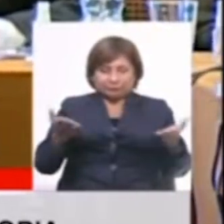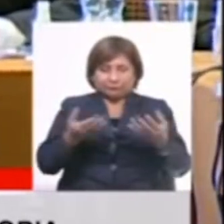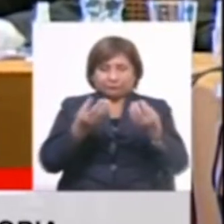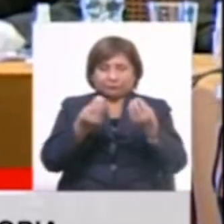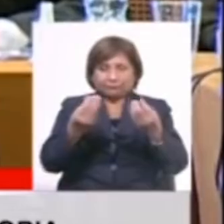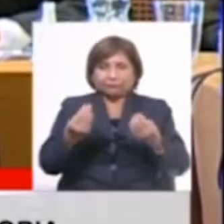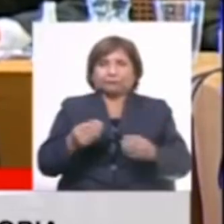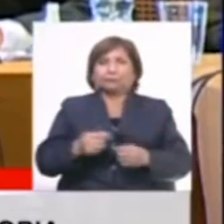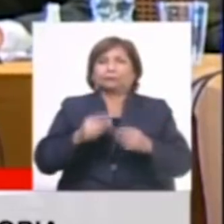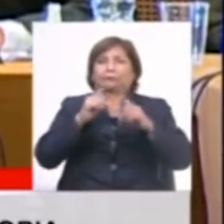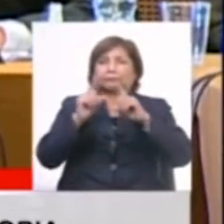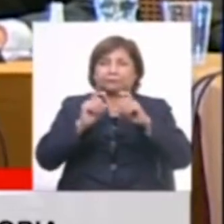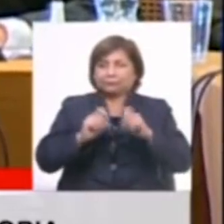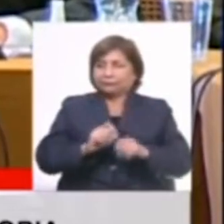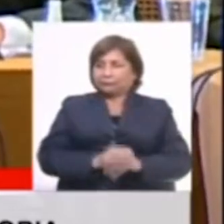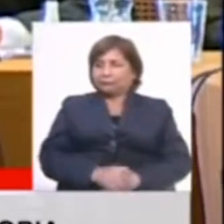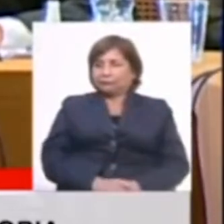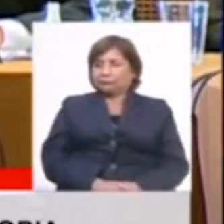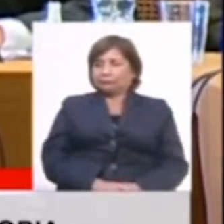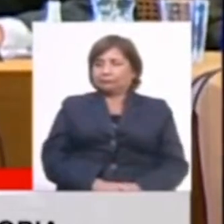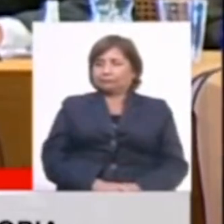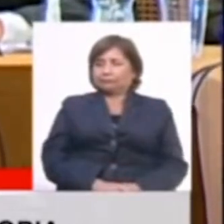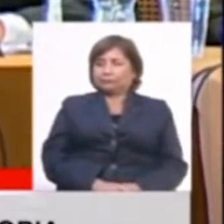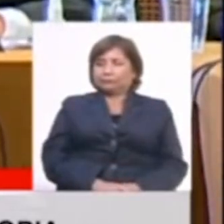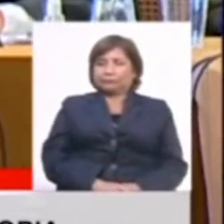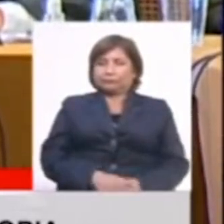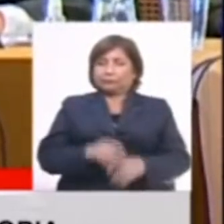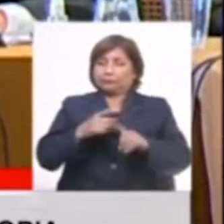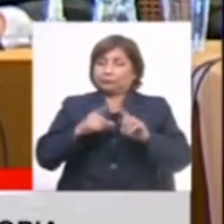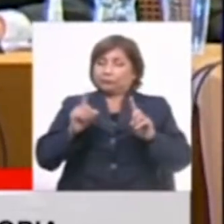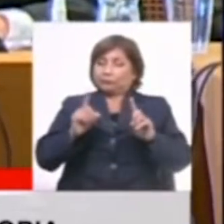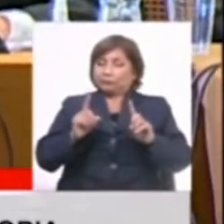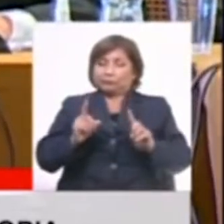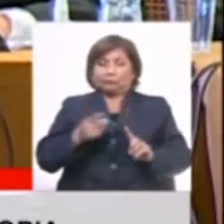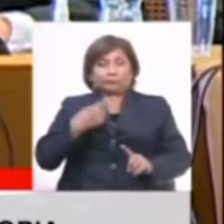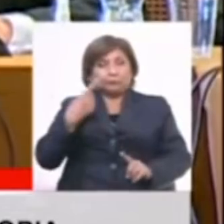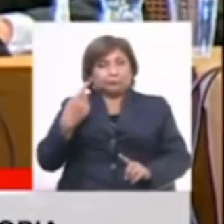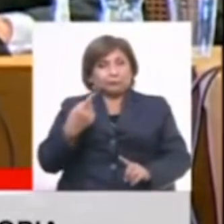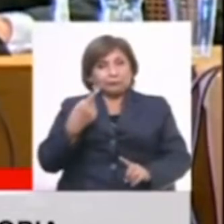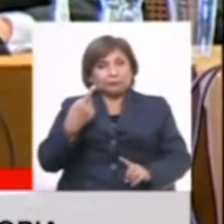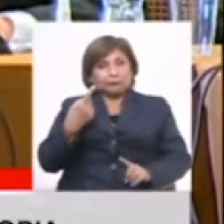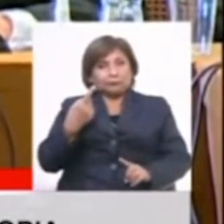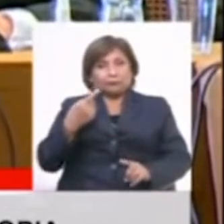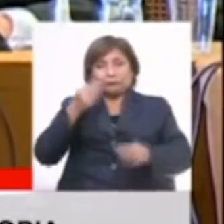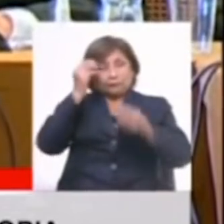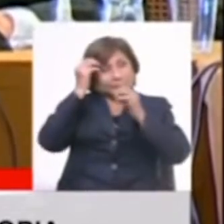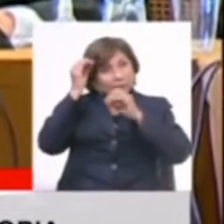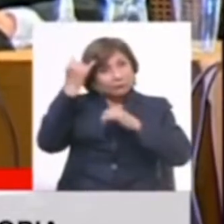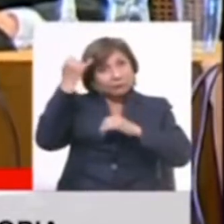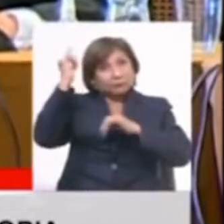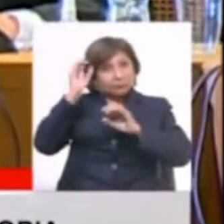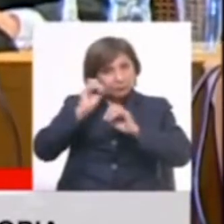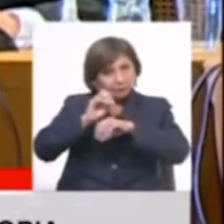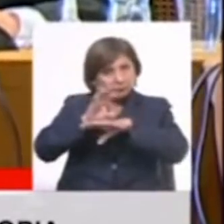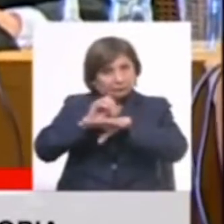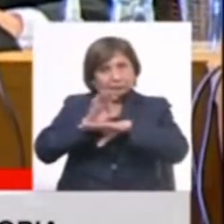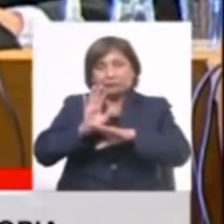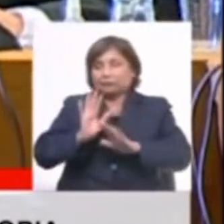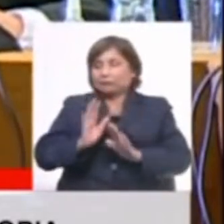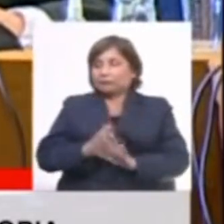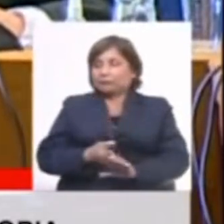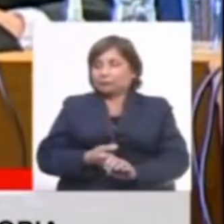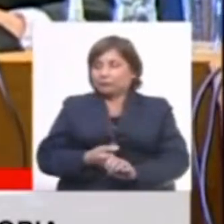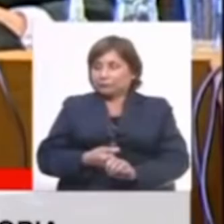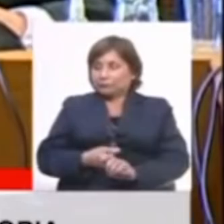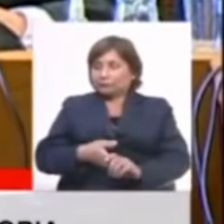solamente para hacerle consultas, pero solo como sugerencia, ¿no?